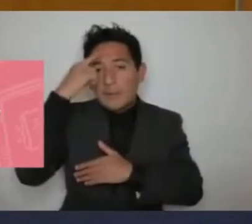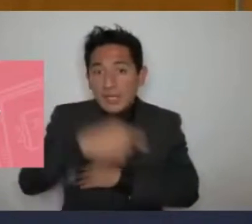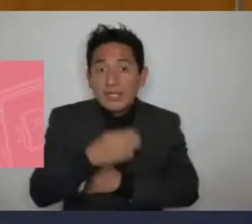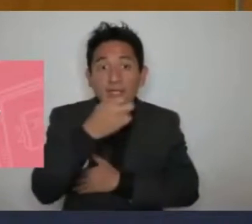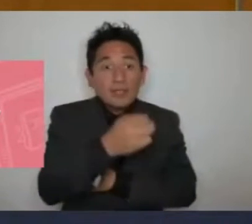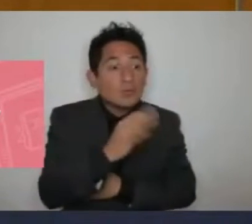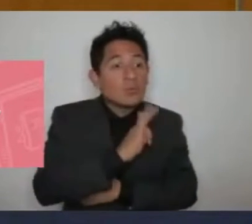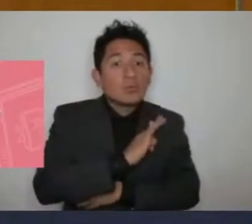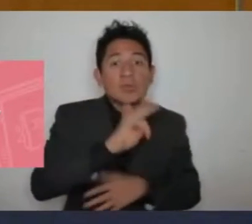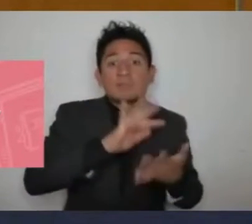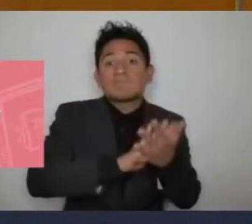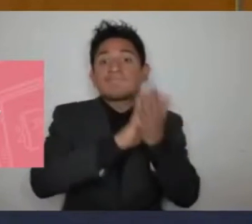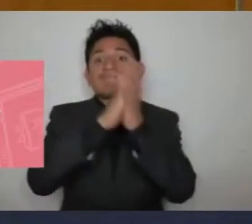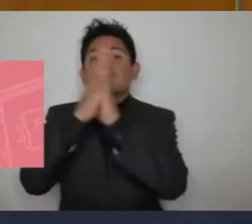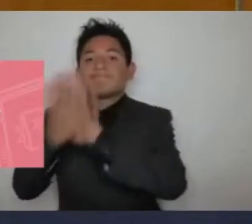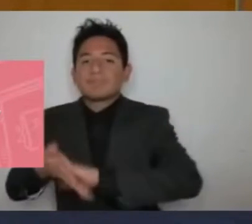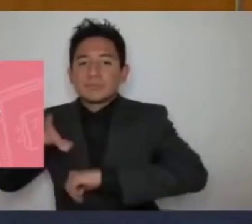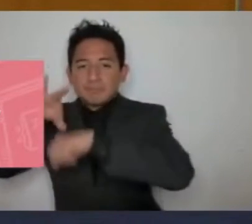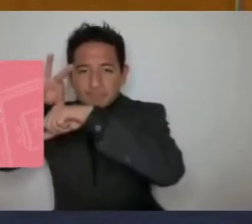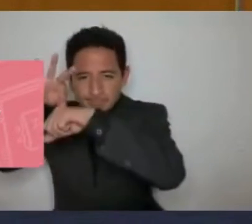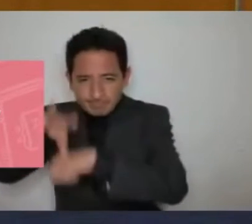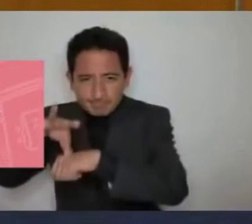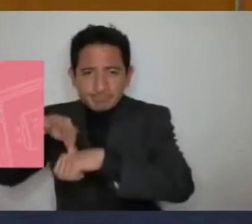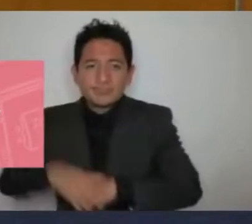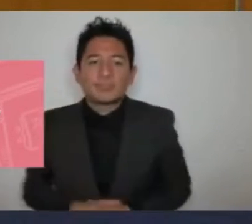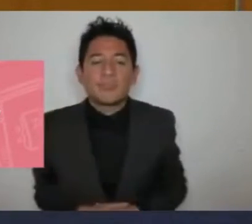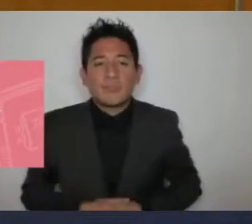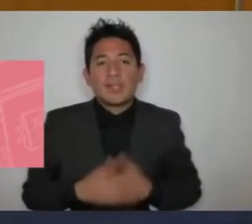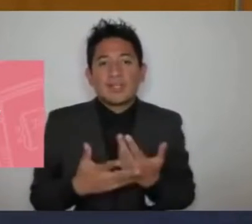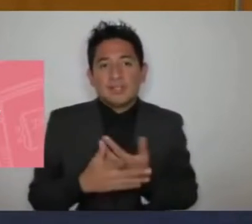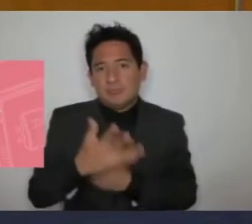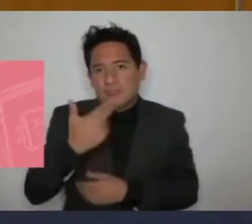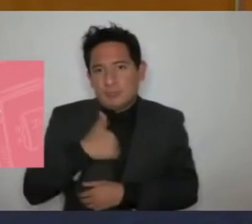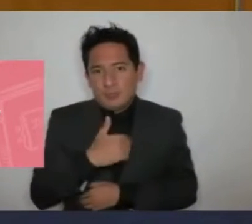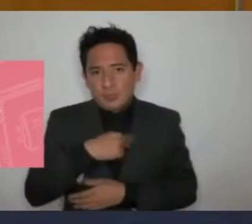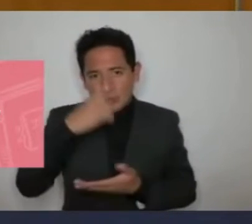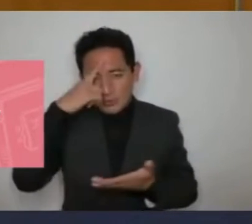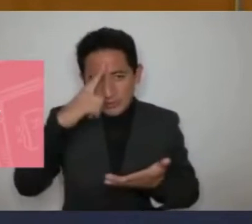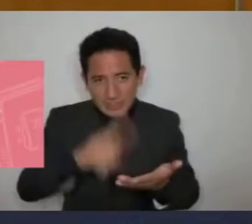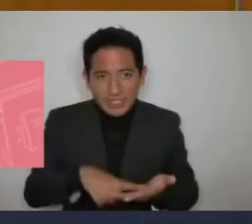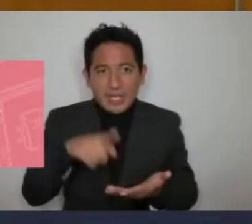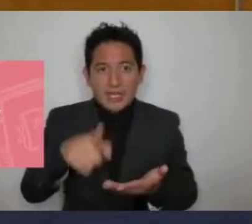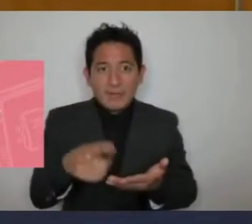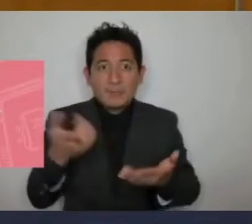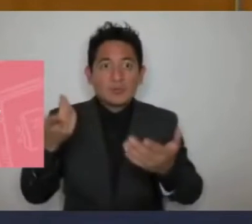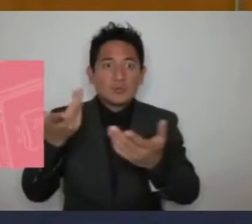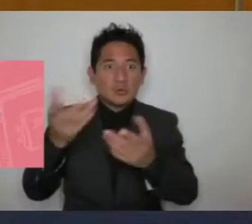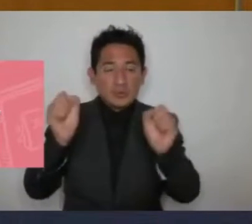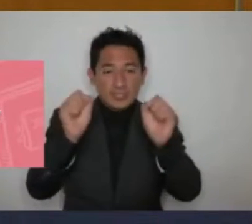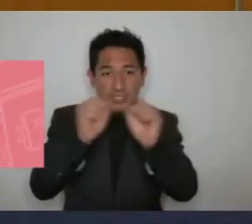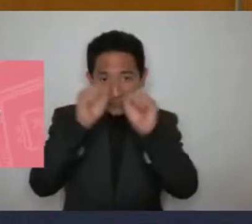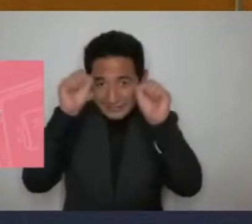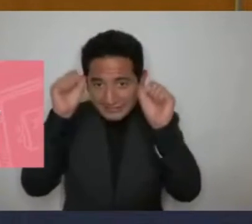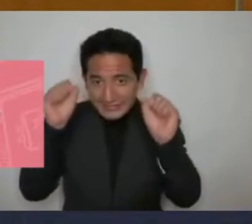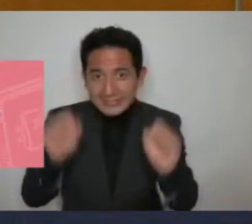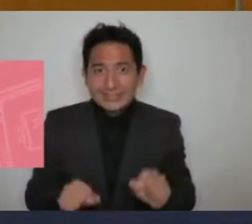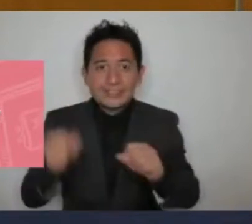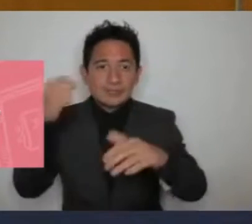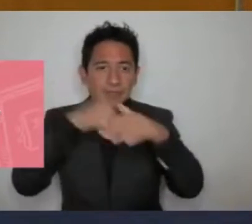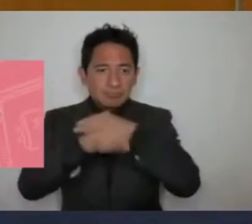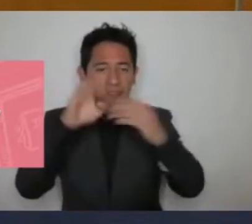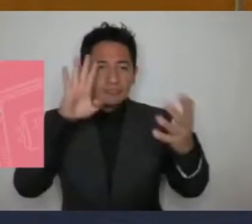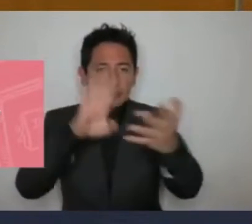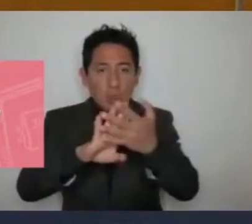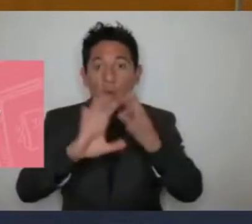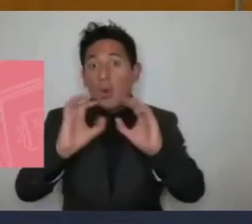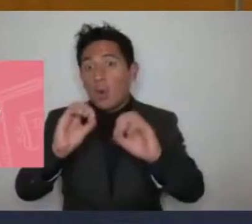pueda tener un impacto práctico creo que pues donde se mueve el sistema eh Y donde como lo decía sofí ahorita no desde la defensa donde se puede